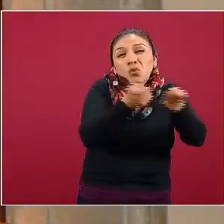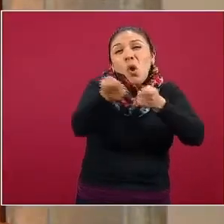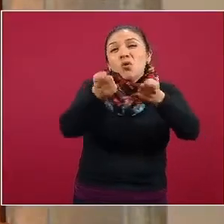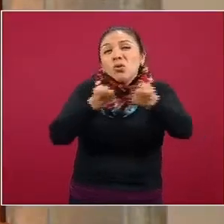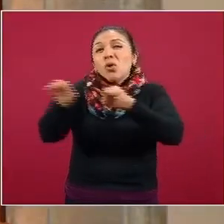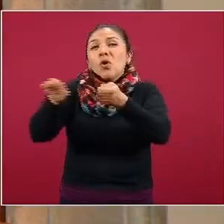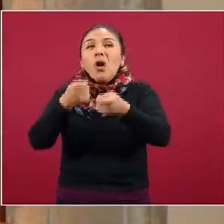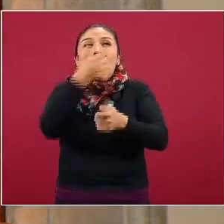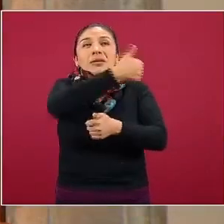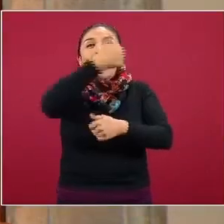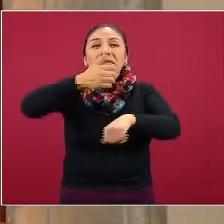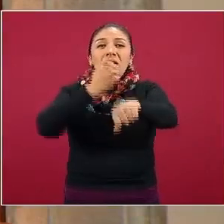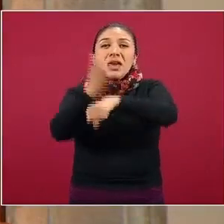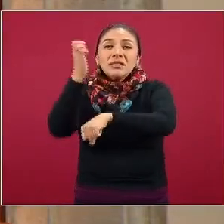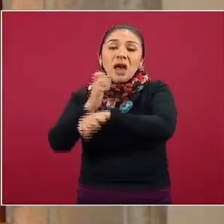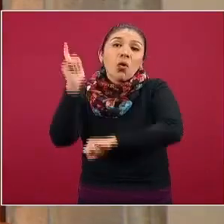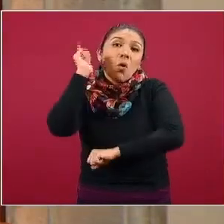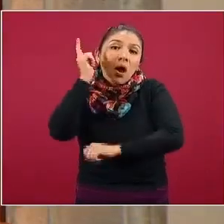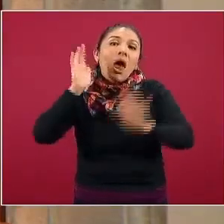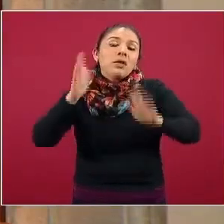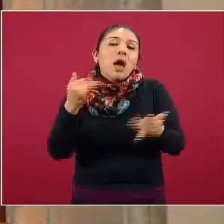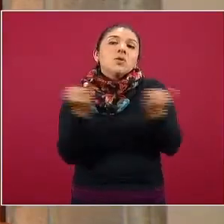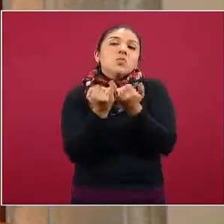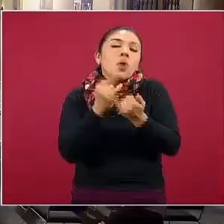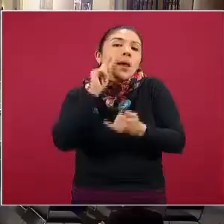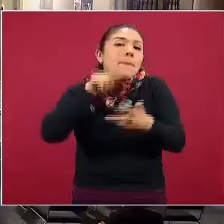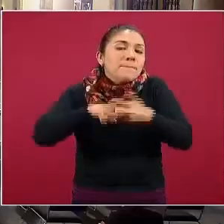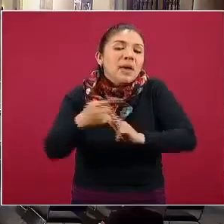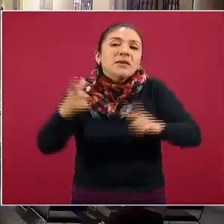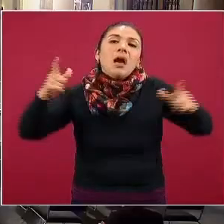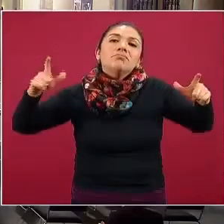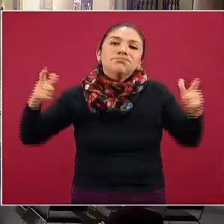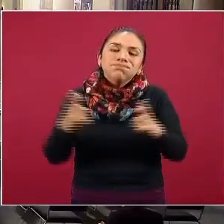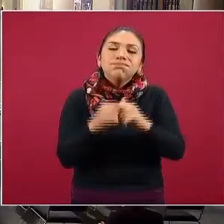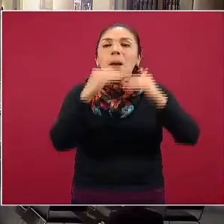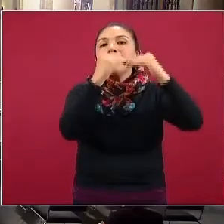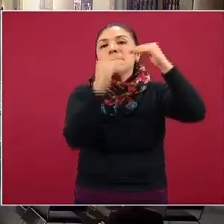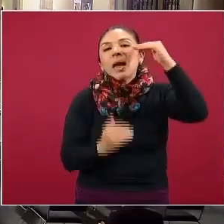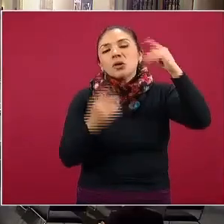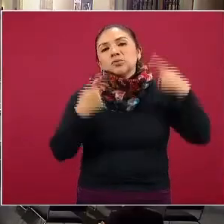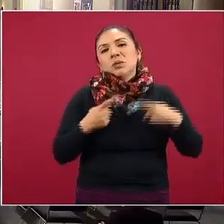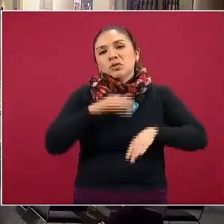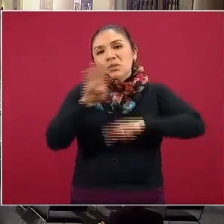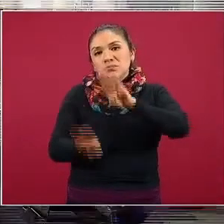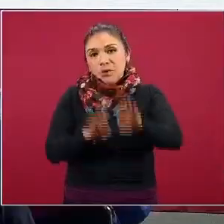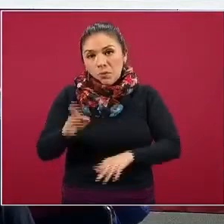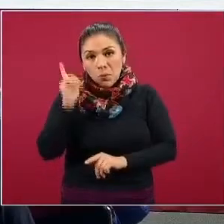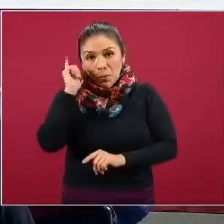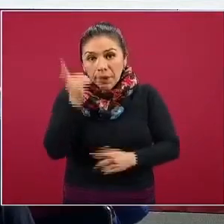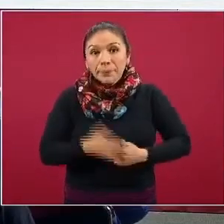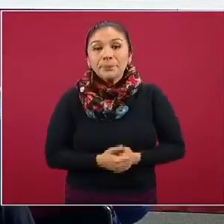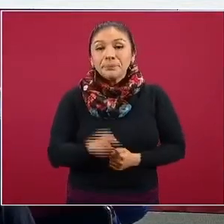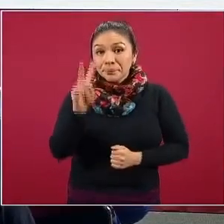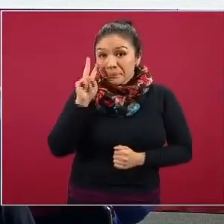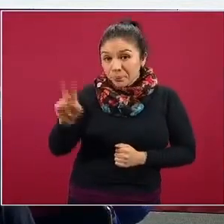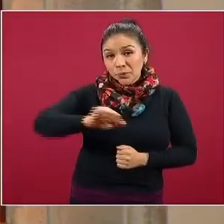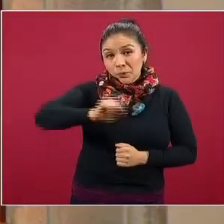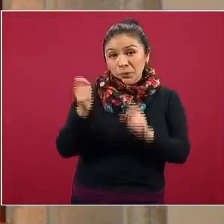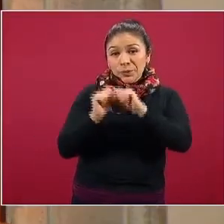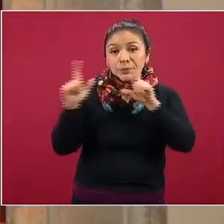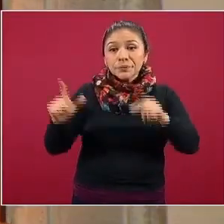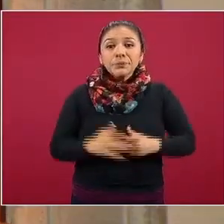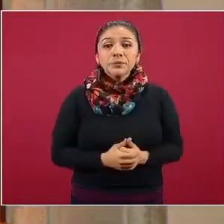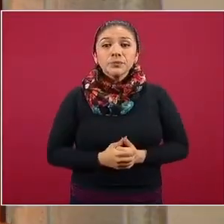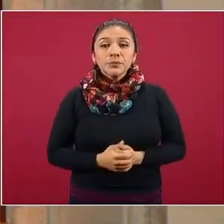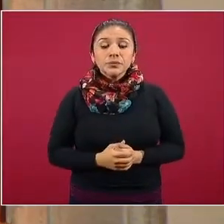una de las entidades federativas podamos también empezar a ver un descenso en este comportamiento. Si vemos la siguiente